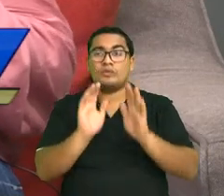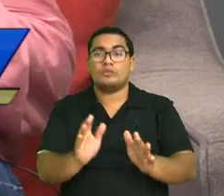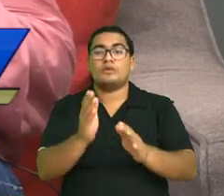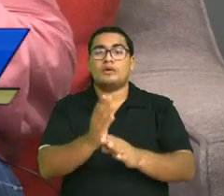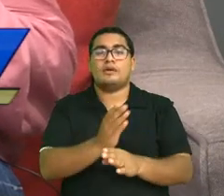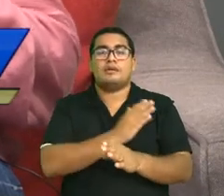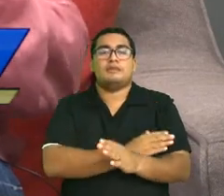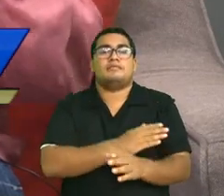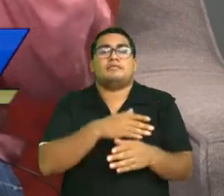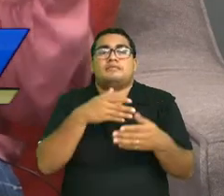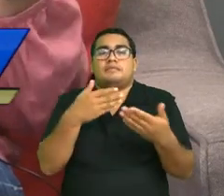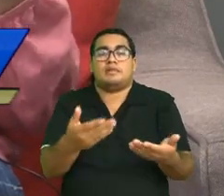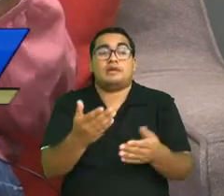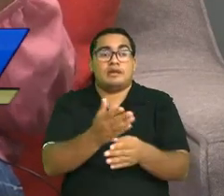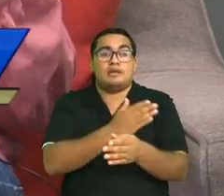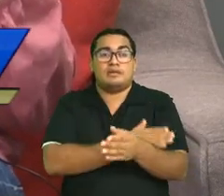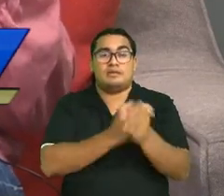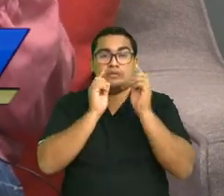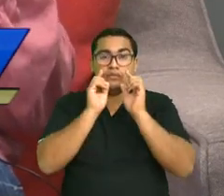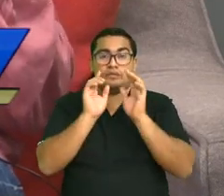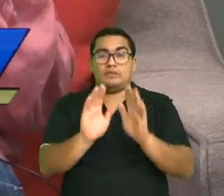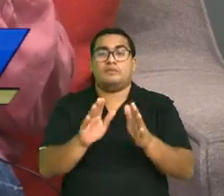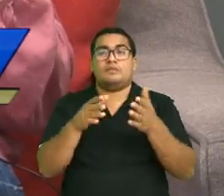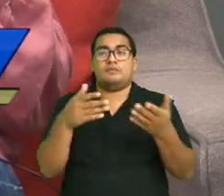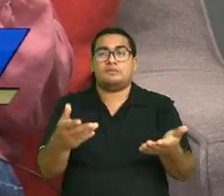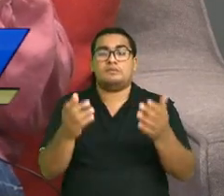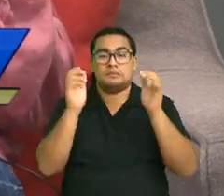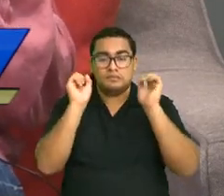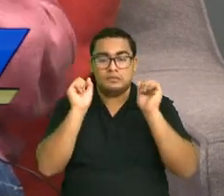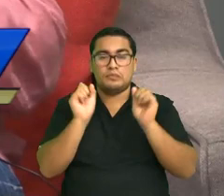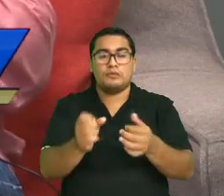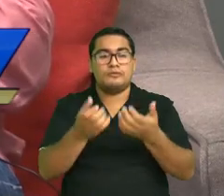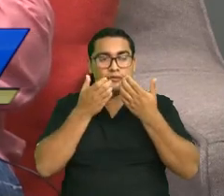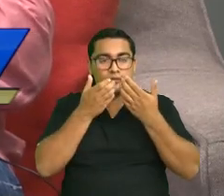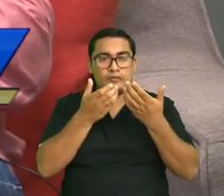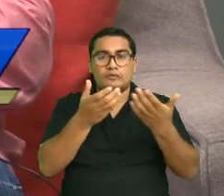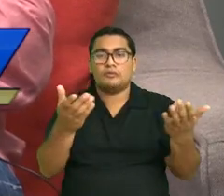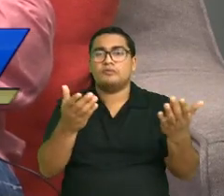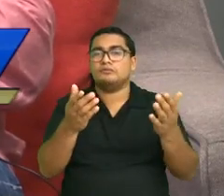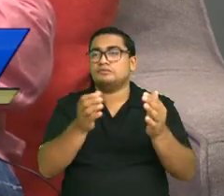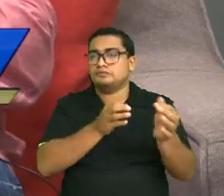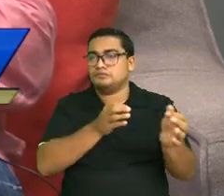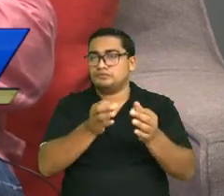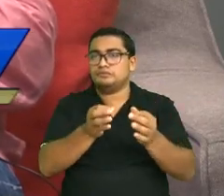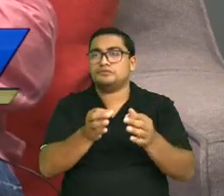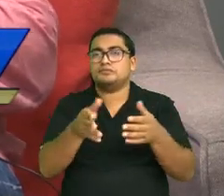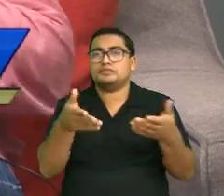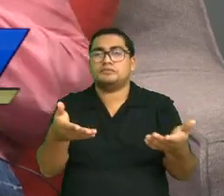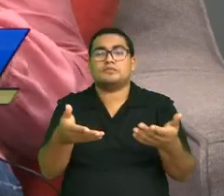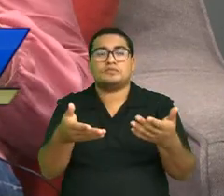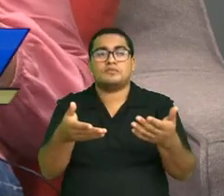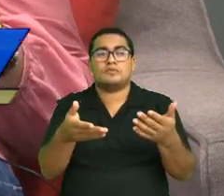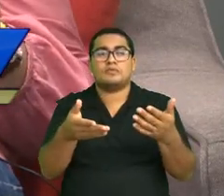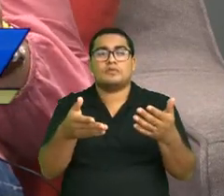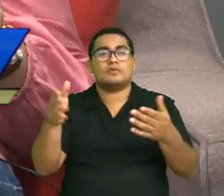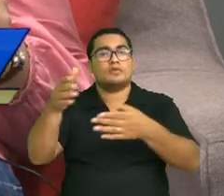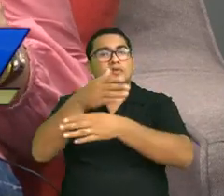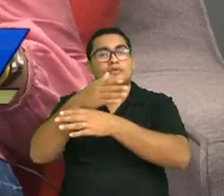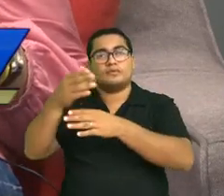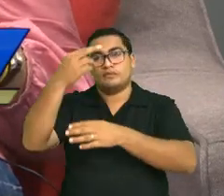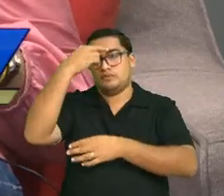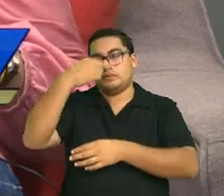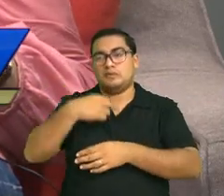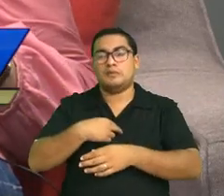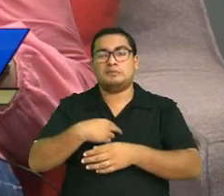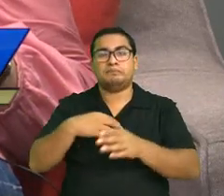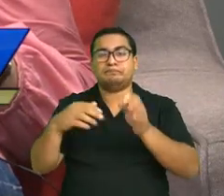que ella tenga la información mínima para comunicarse con las autoridades, con el